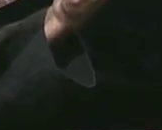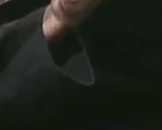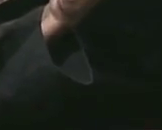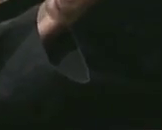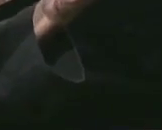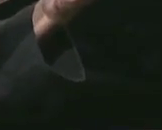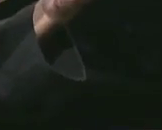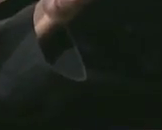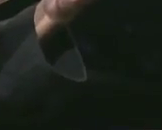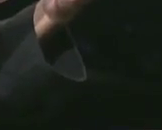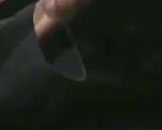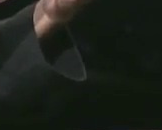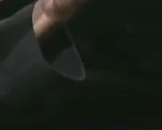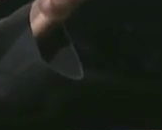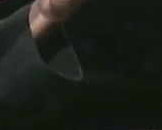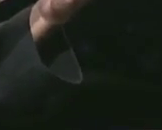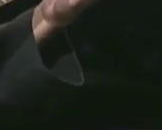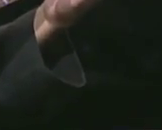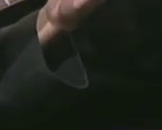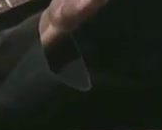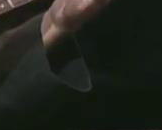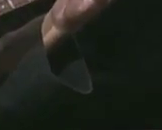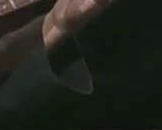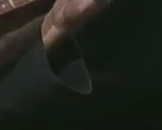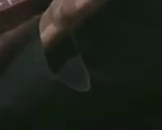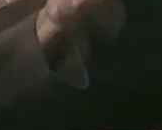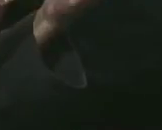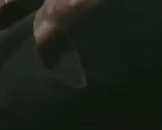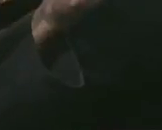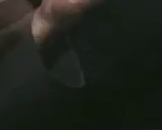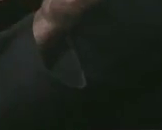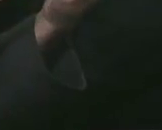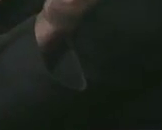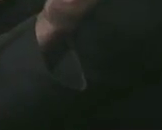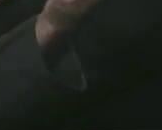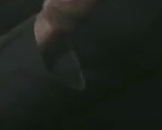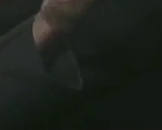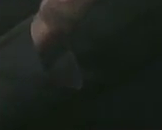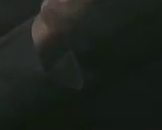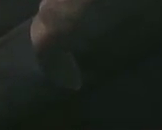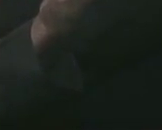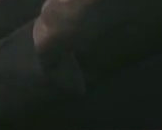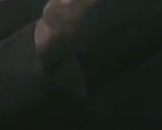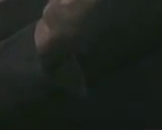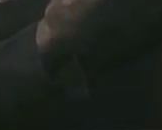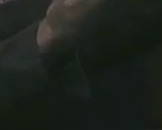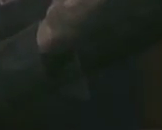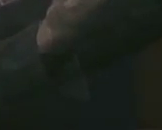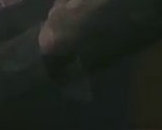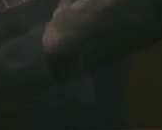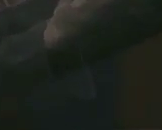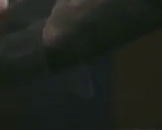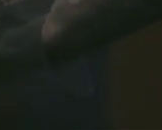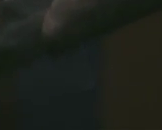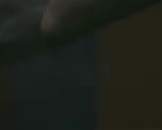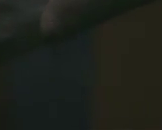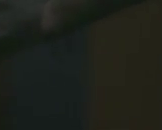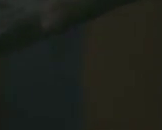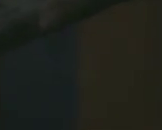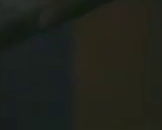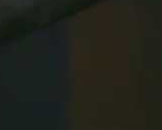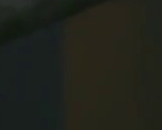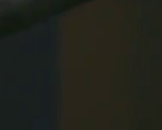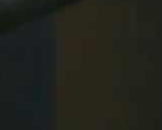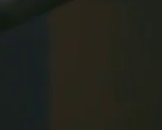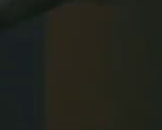Ella vino del mar y con ella los peces, buscando